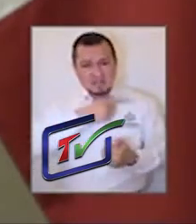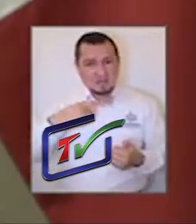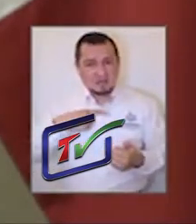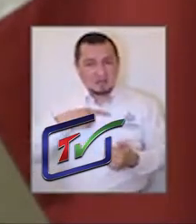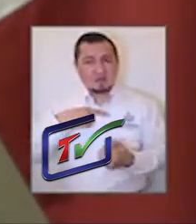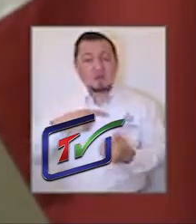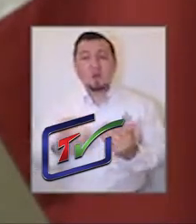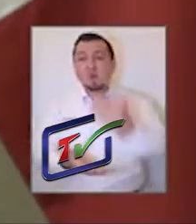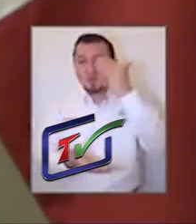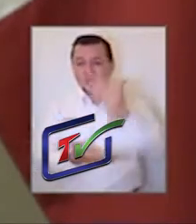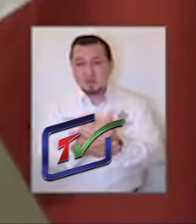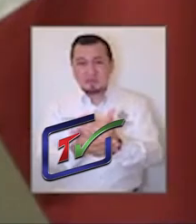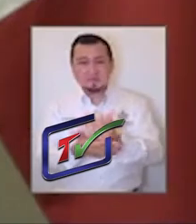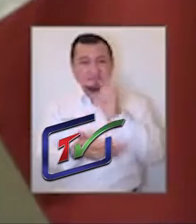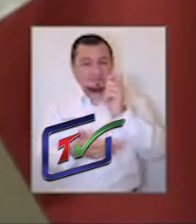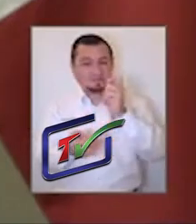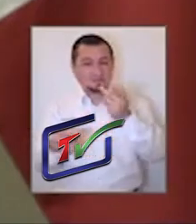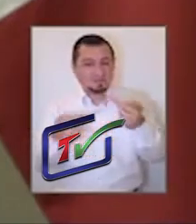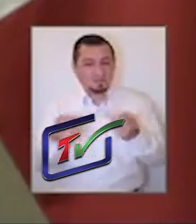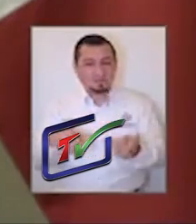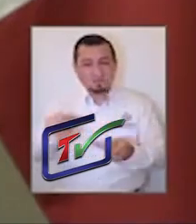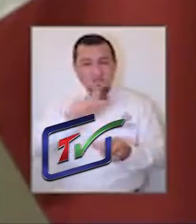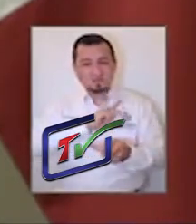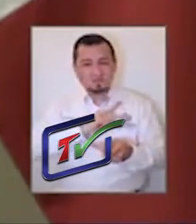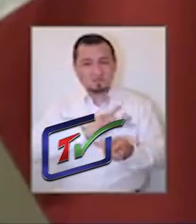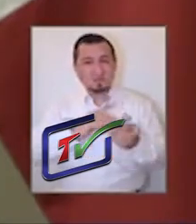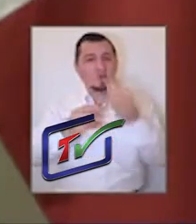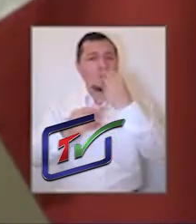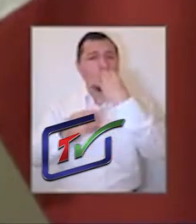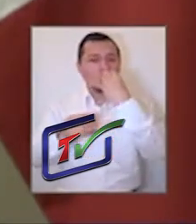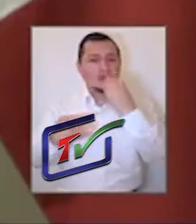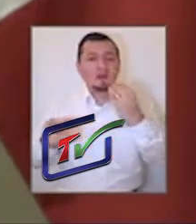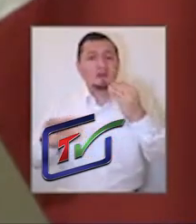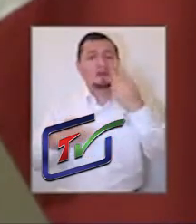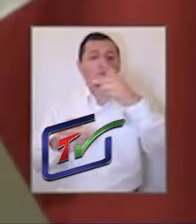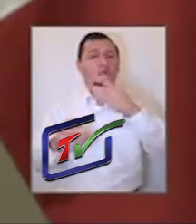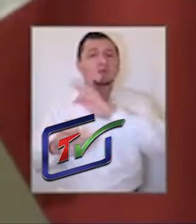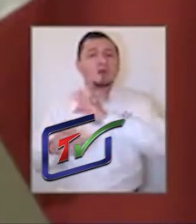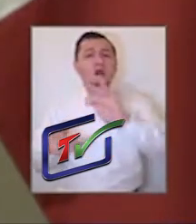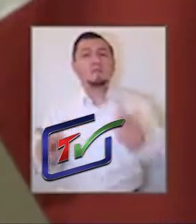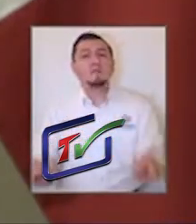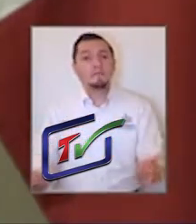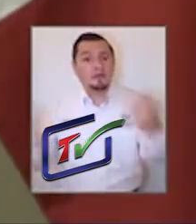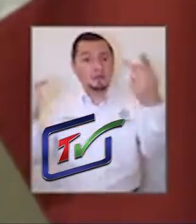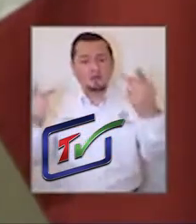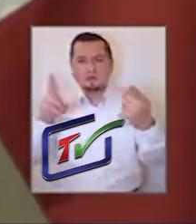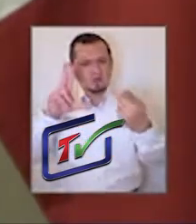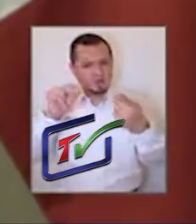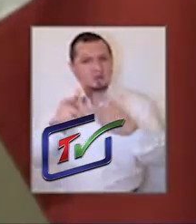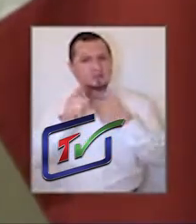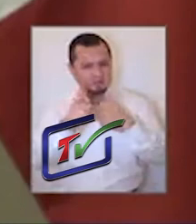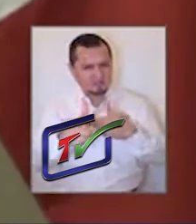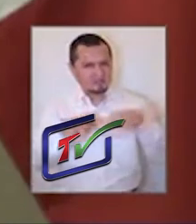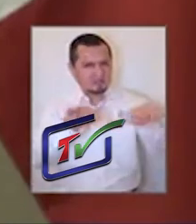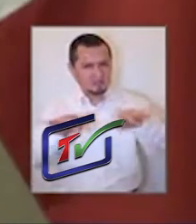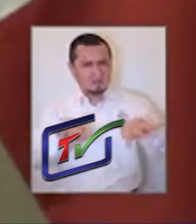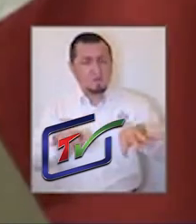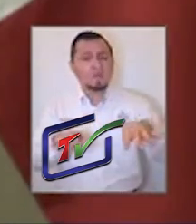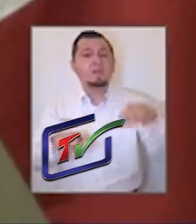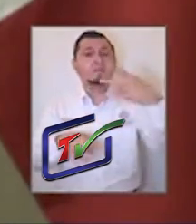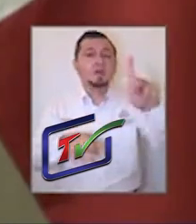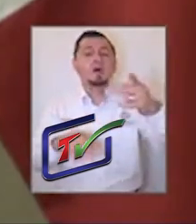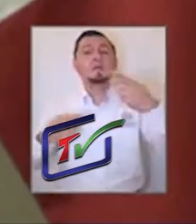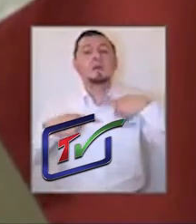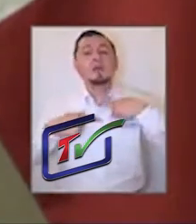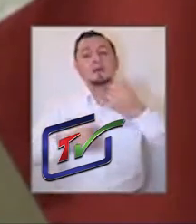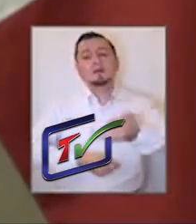sentido, lo que decimos es, al suspender las actividades, por ejemplo, los servicios de comida, no significa que se suspenda el servicio a domicilio. Se podrá seguir